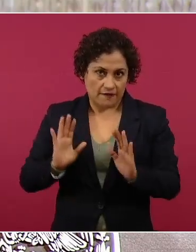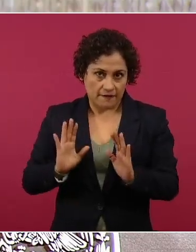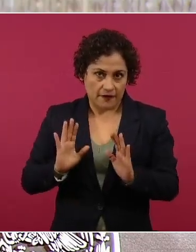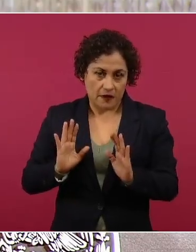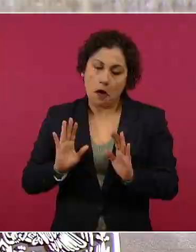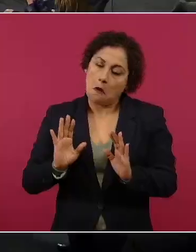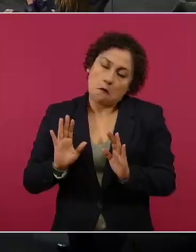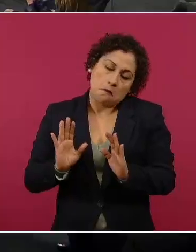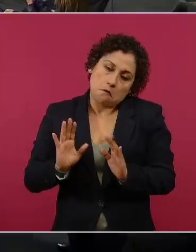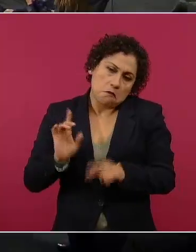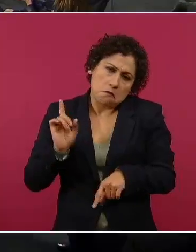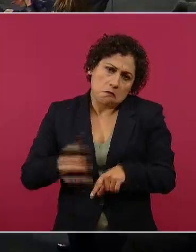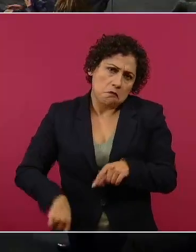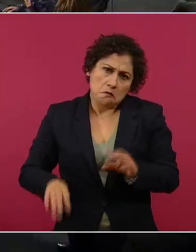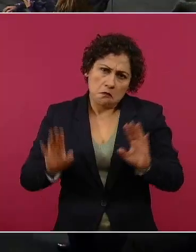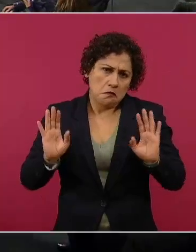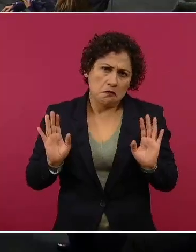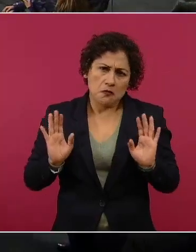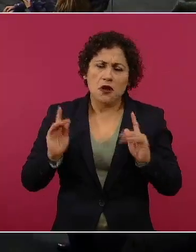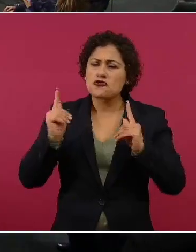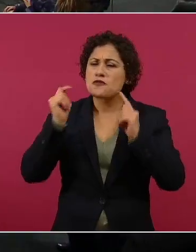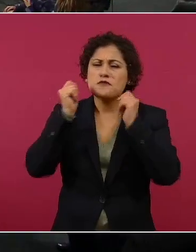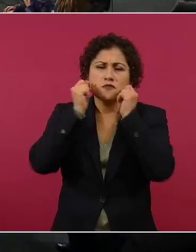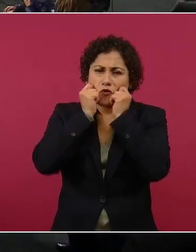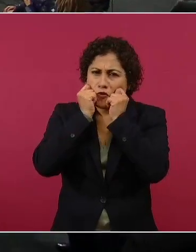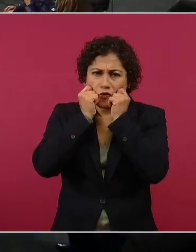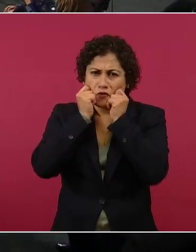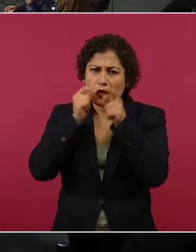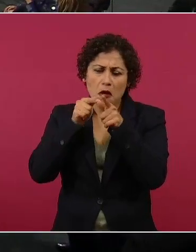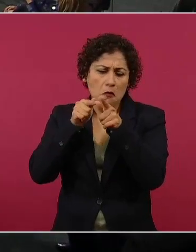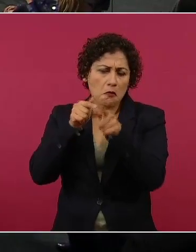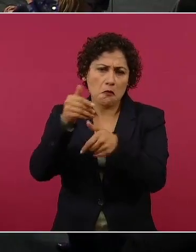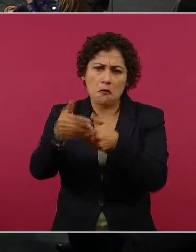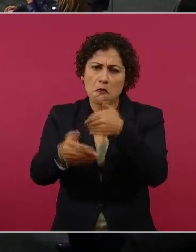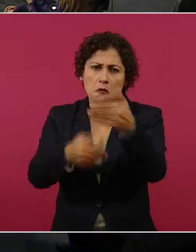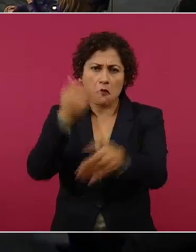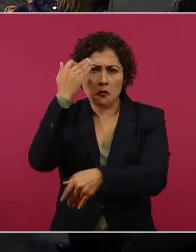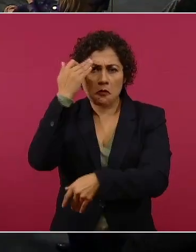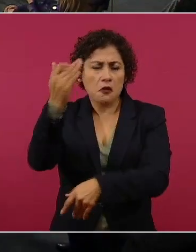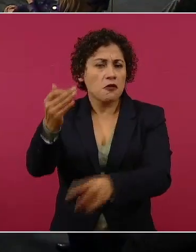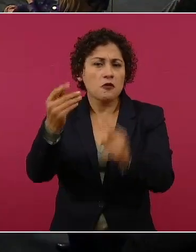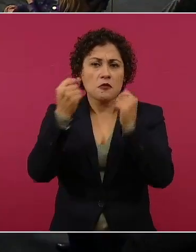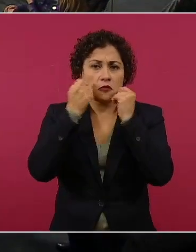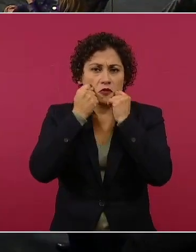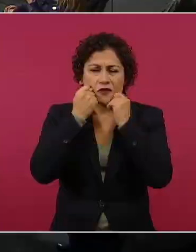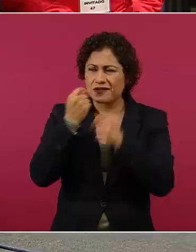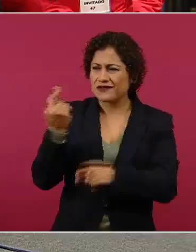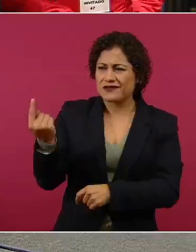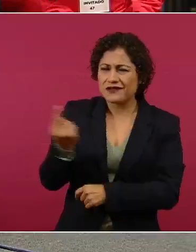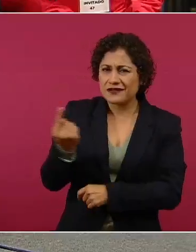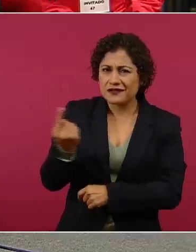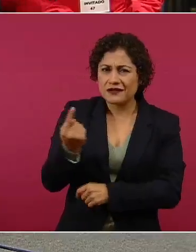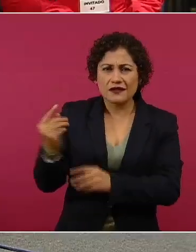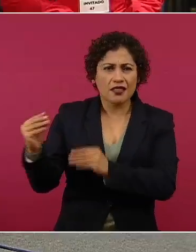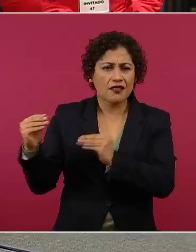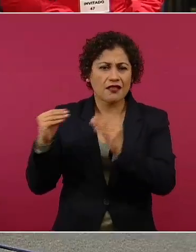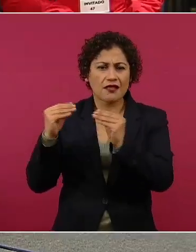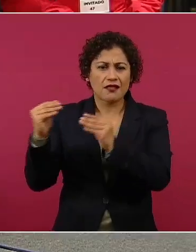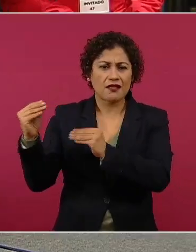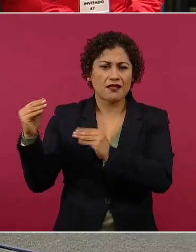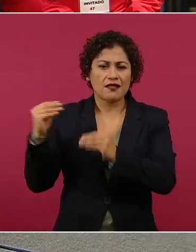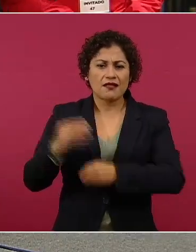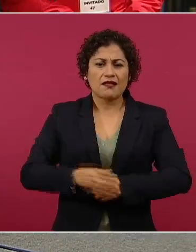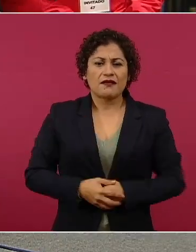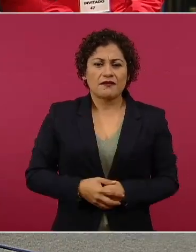atrás, no le hace que lleve tiempo. ¿Ya le habló? ¿Mande? Eso implicaría mayor costo al darle